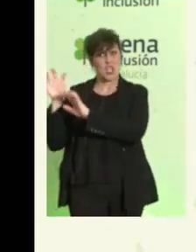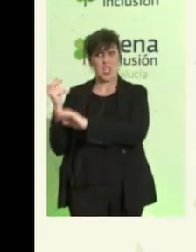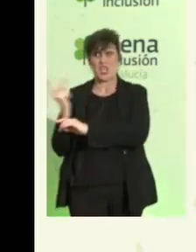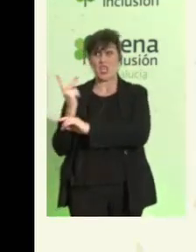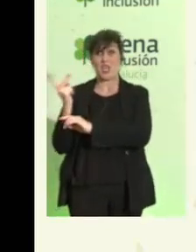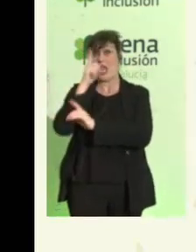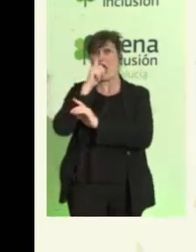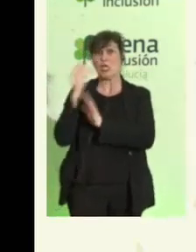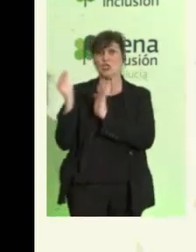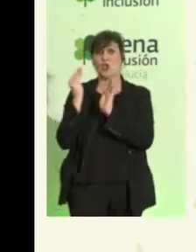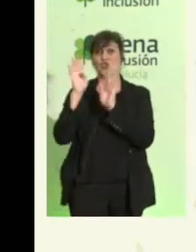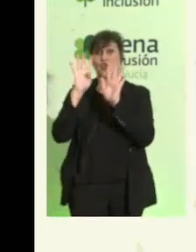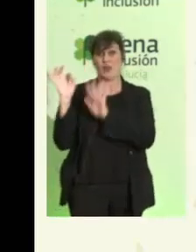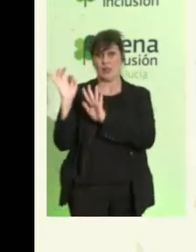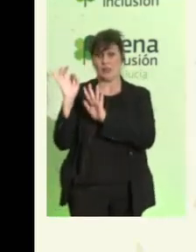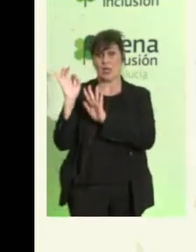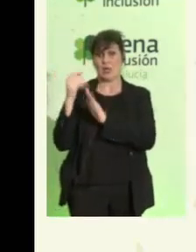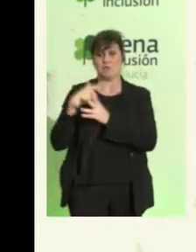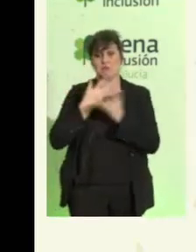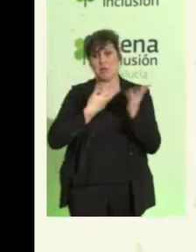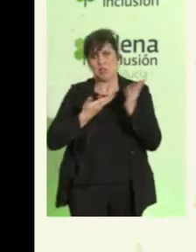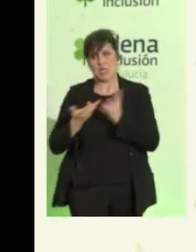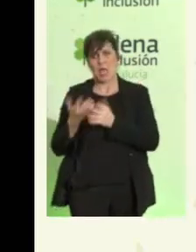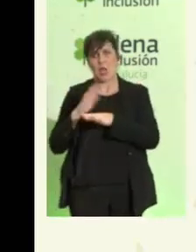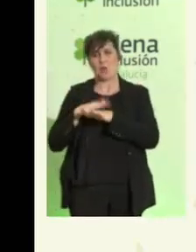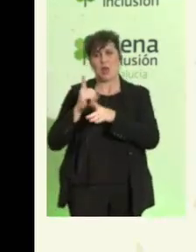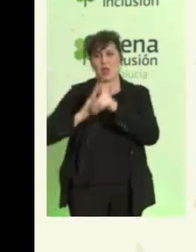a compartir su viaje